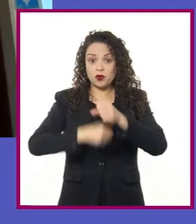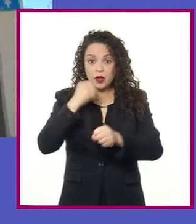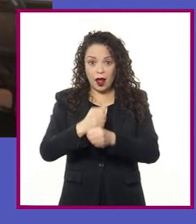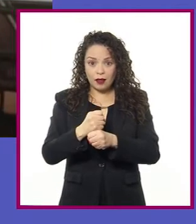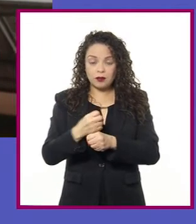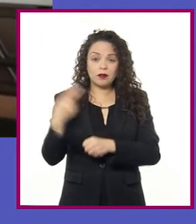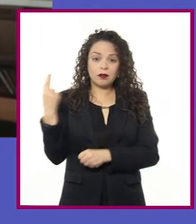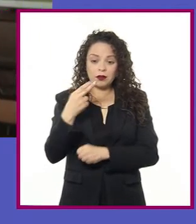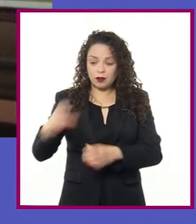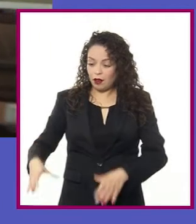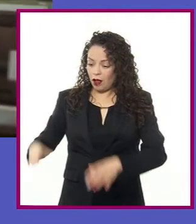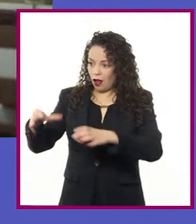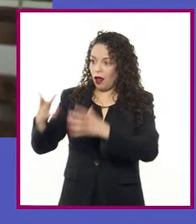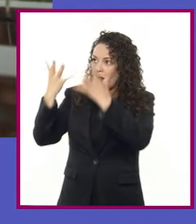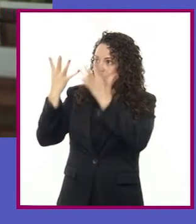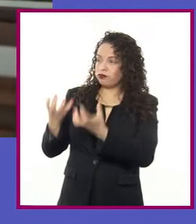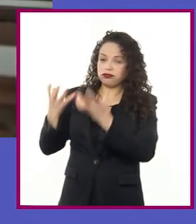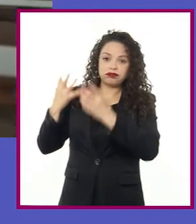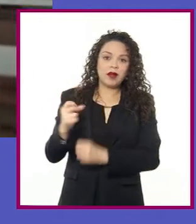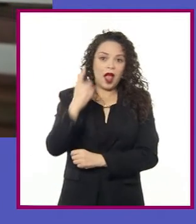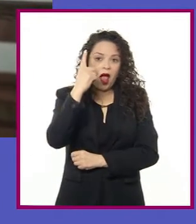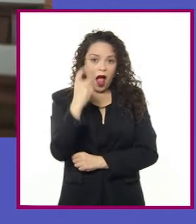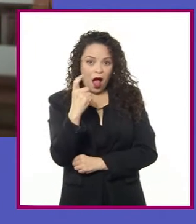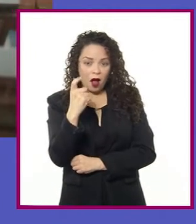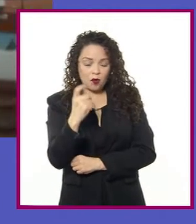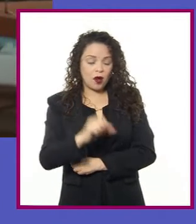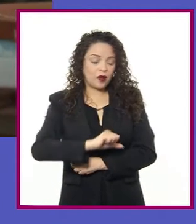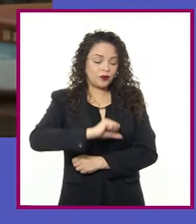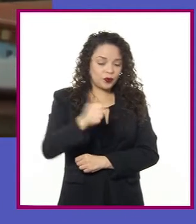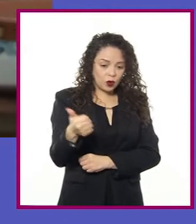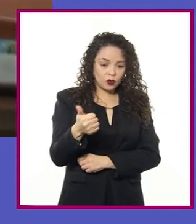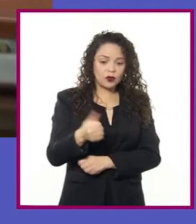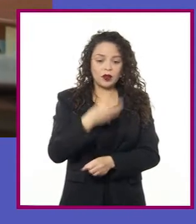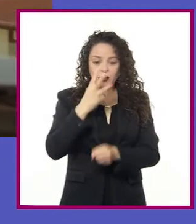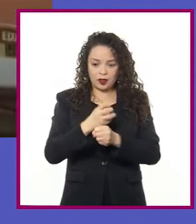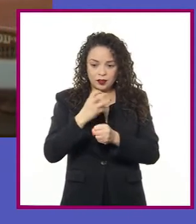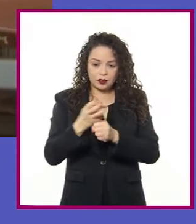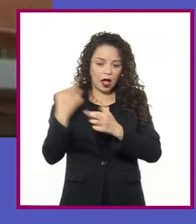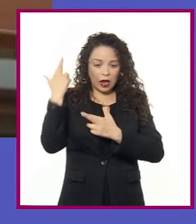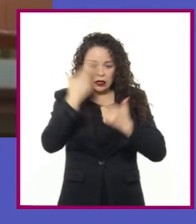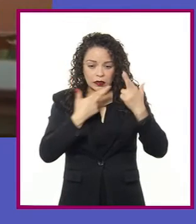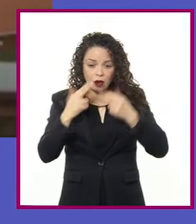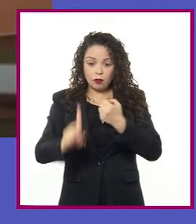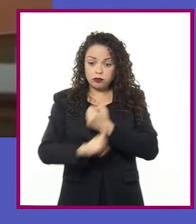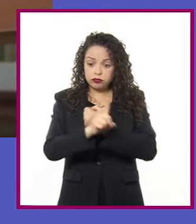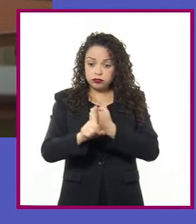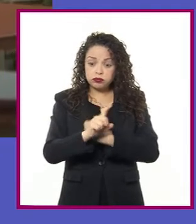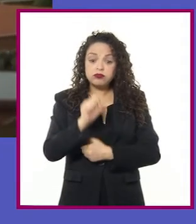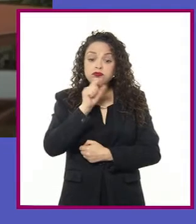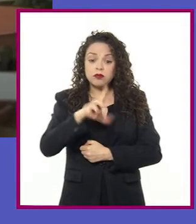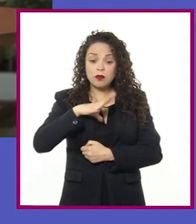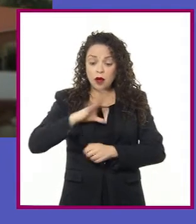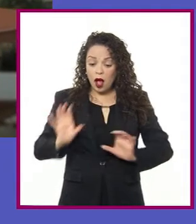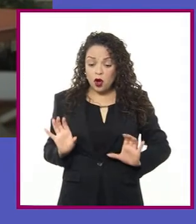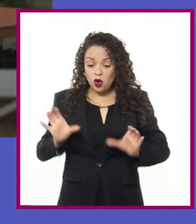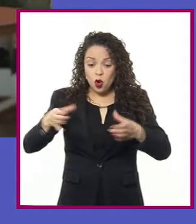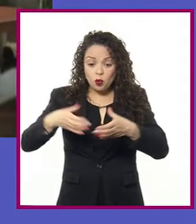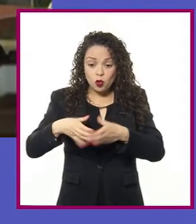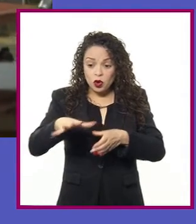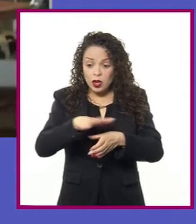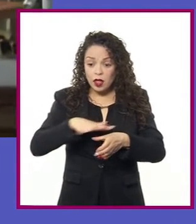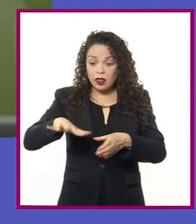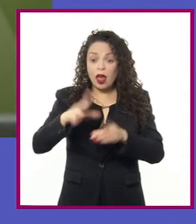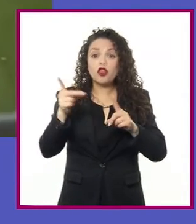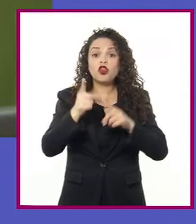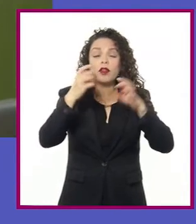lluvia. El tercer paso es revisar si la problemática está presente también en la comunidad en la que se encuentra la